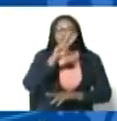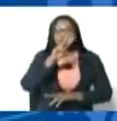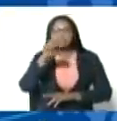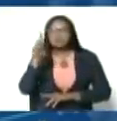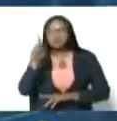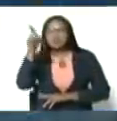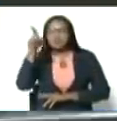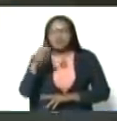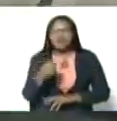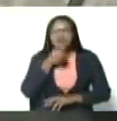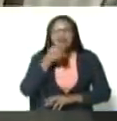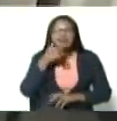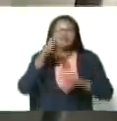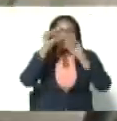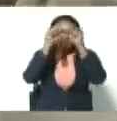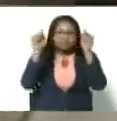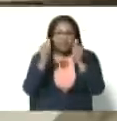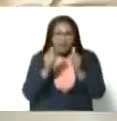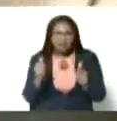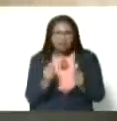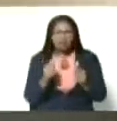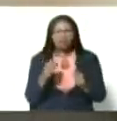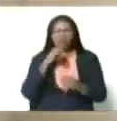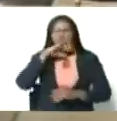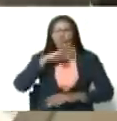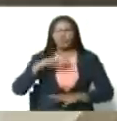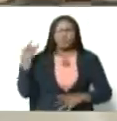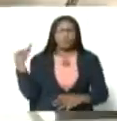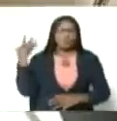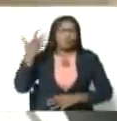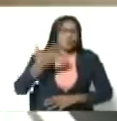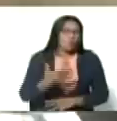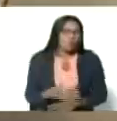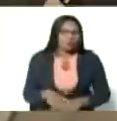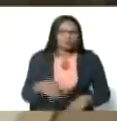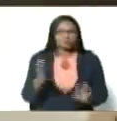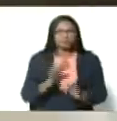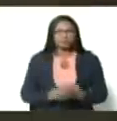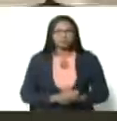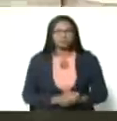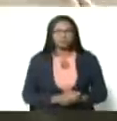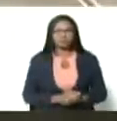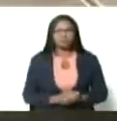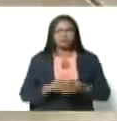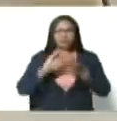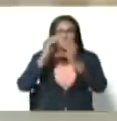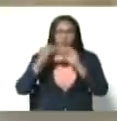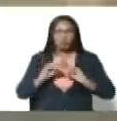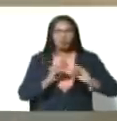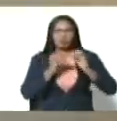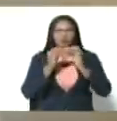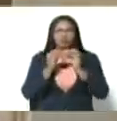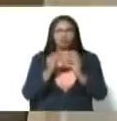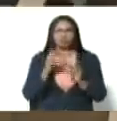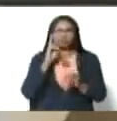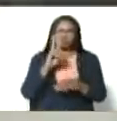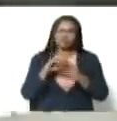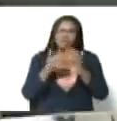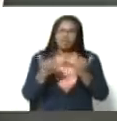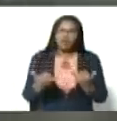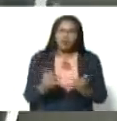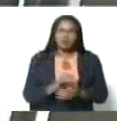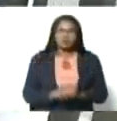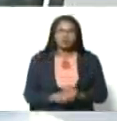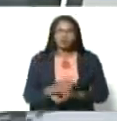Bellas Artes. Allí en Bellas Artes, cuántas historias, cuántos recuerdos. Y lo han reparado y lo han restaurado. Quiere decir que